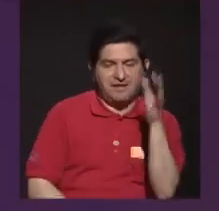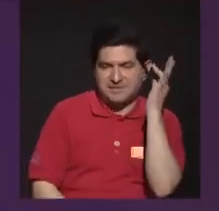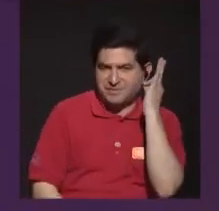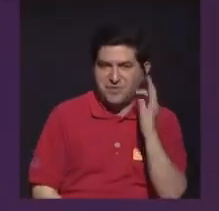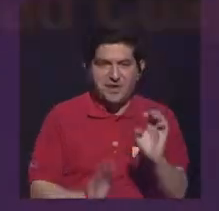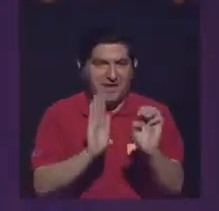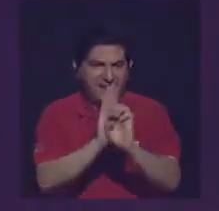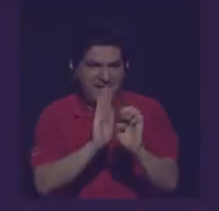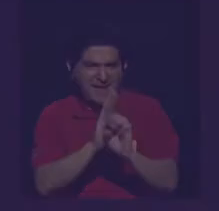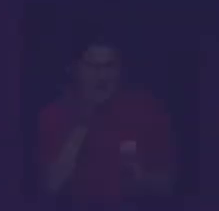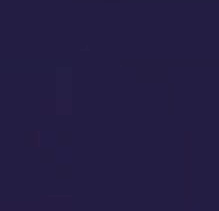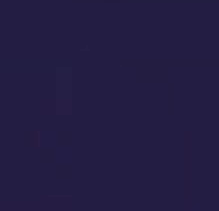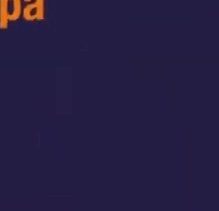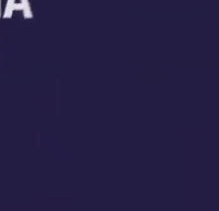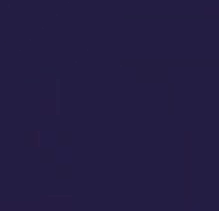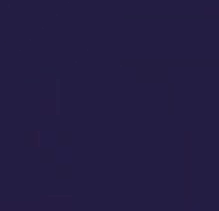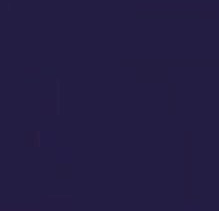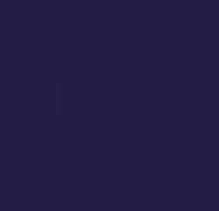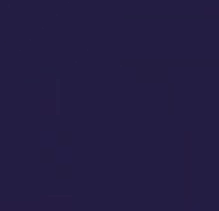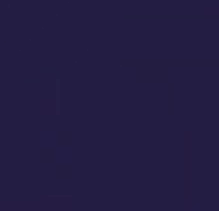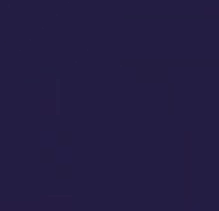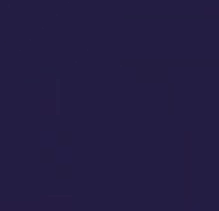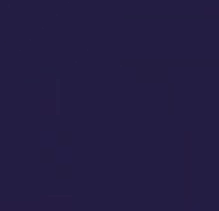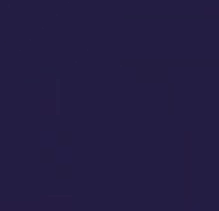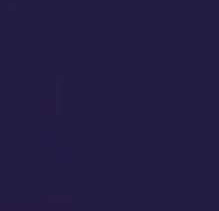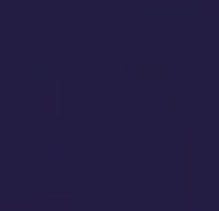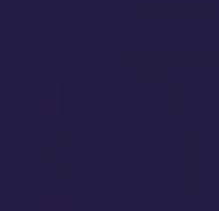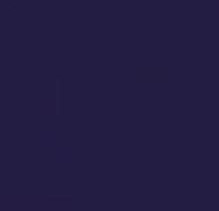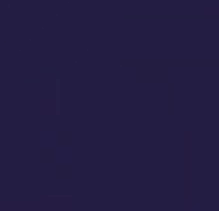ejemplo más, más común o más trillado.